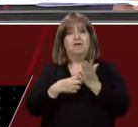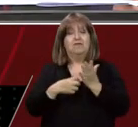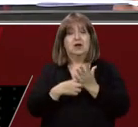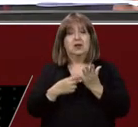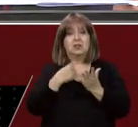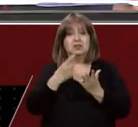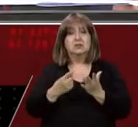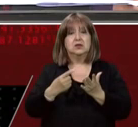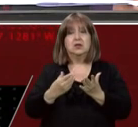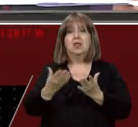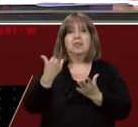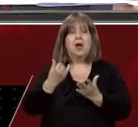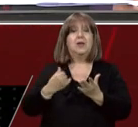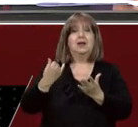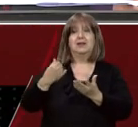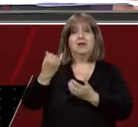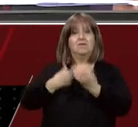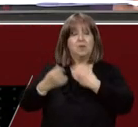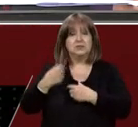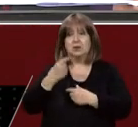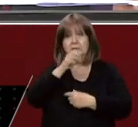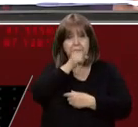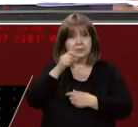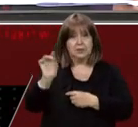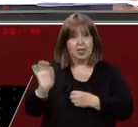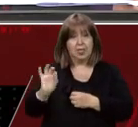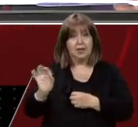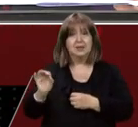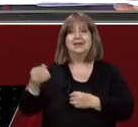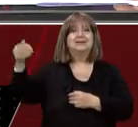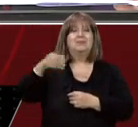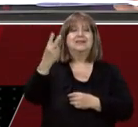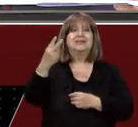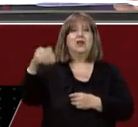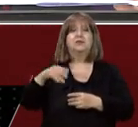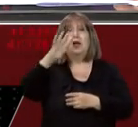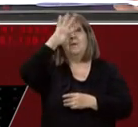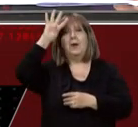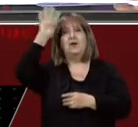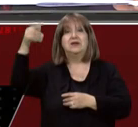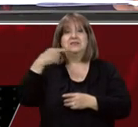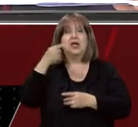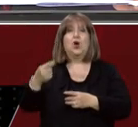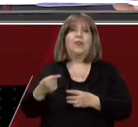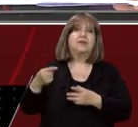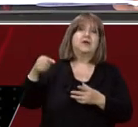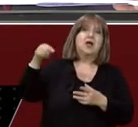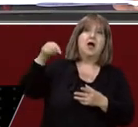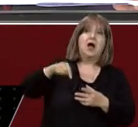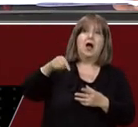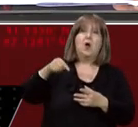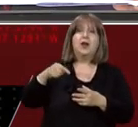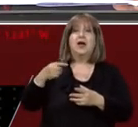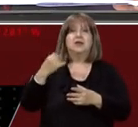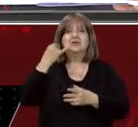de decirle, dame la información, y no la dieron, se presentaron diciendo, el Papa ahora dice que ahora no existe más,